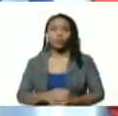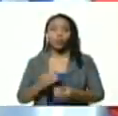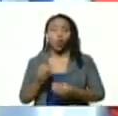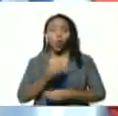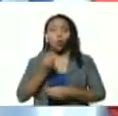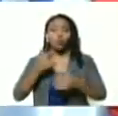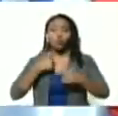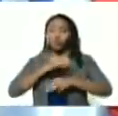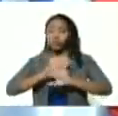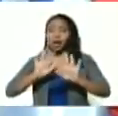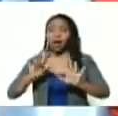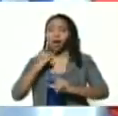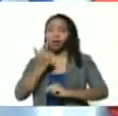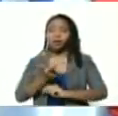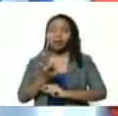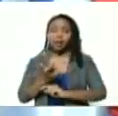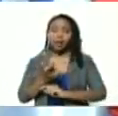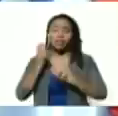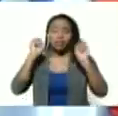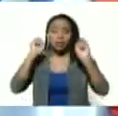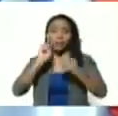dije, condenado 24,